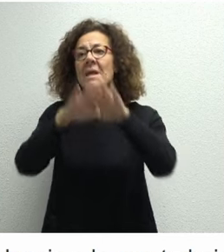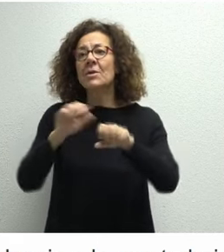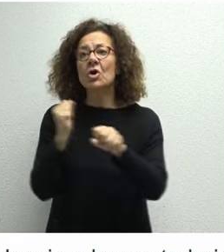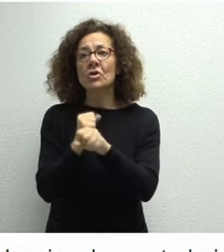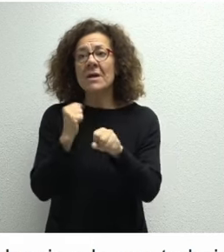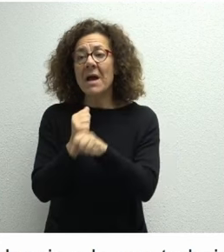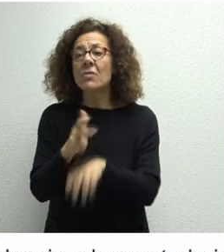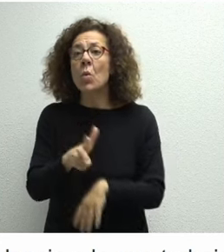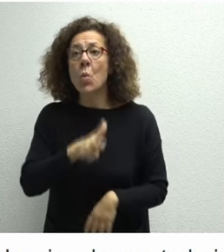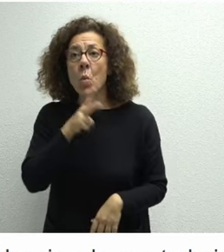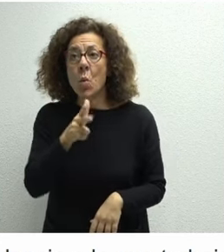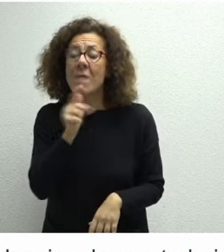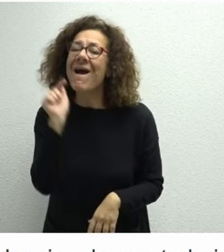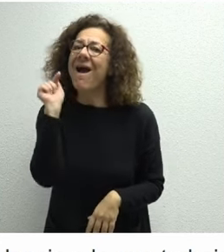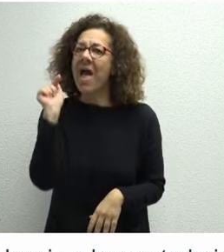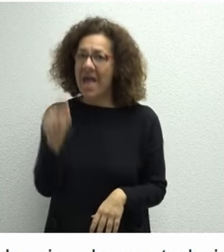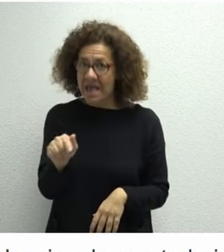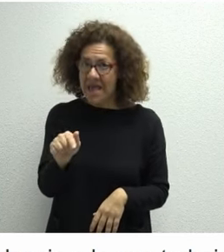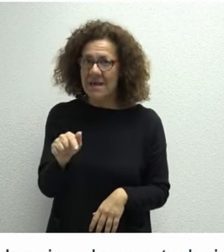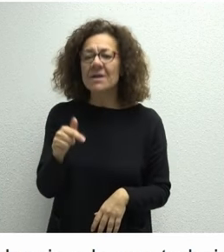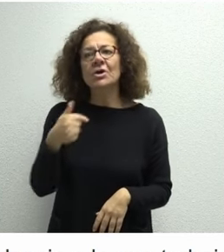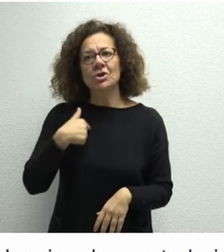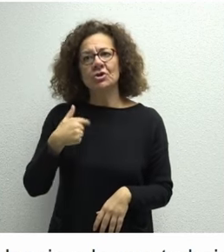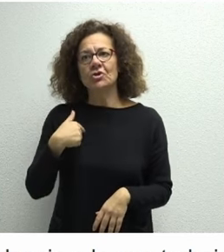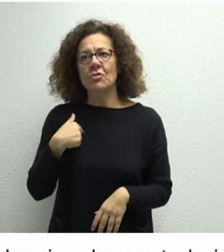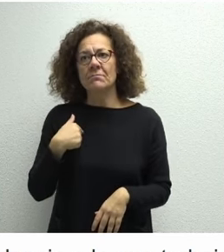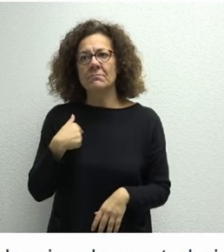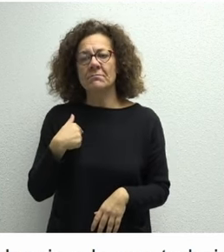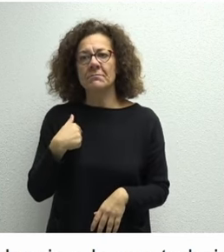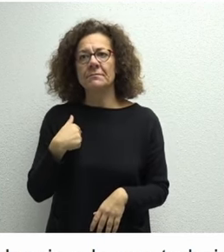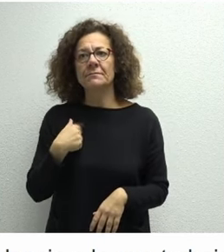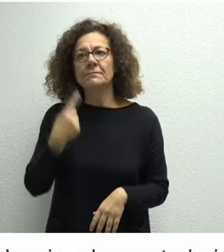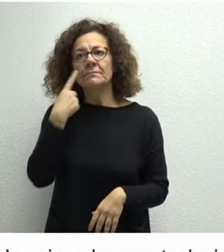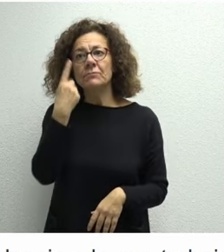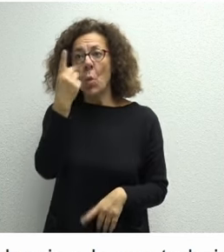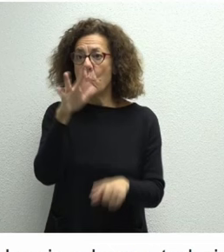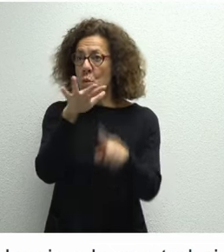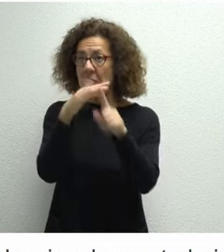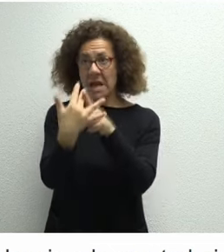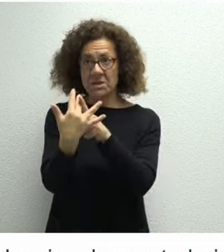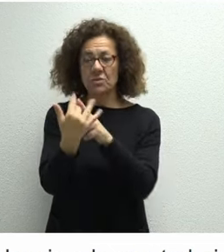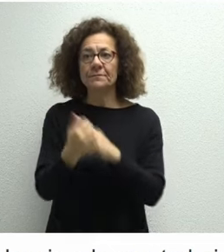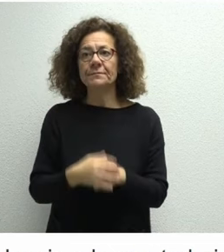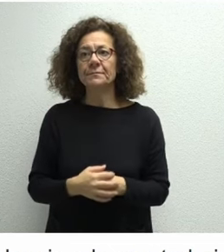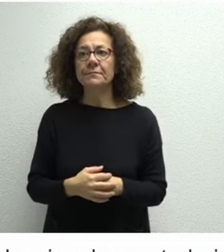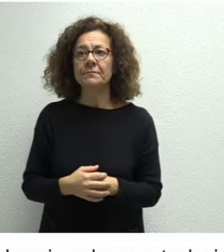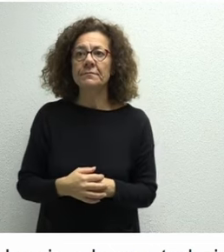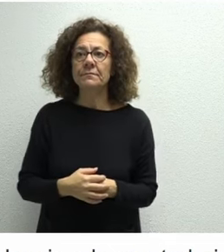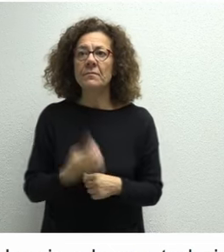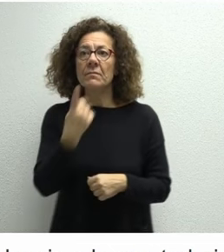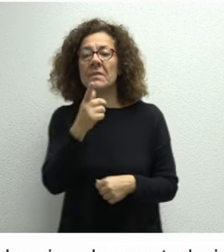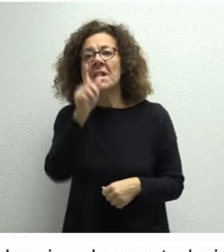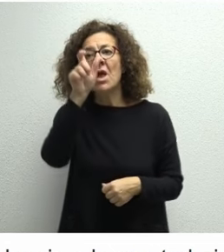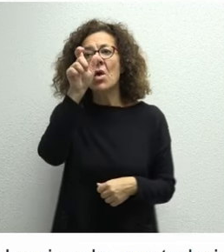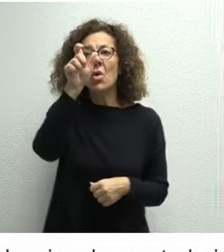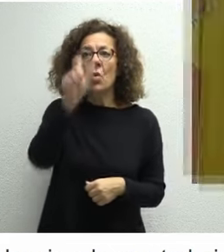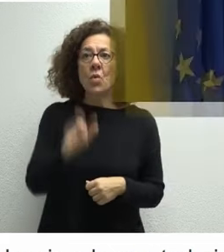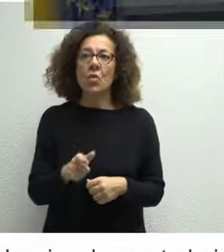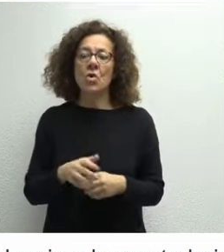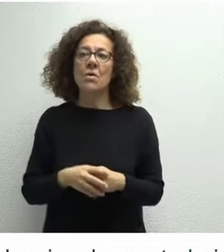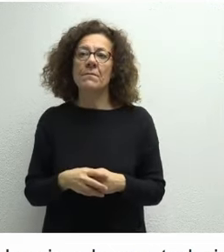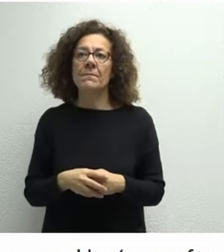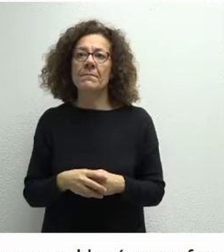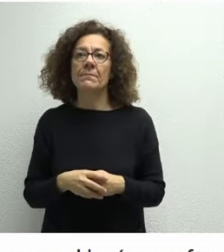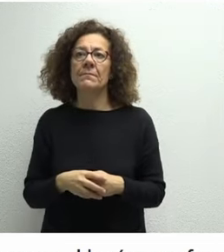en huelva y ahí eh es donde yo os traigo No pues un caso de de uno de los no